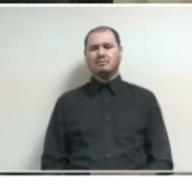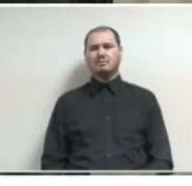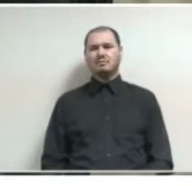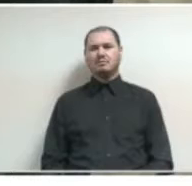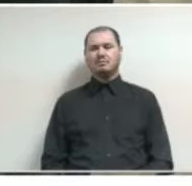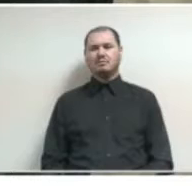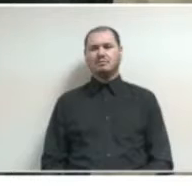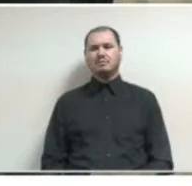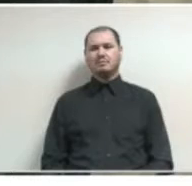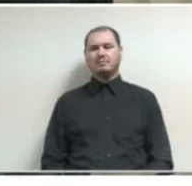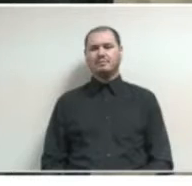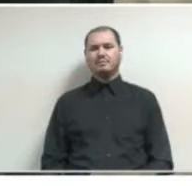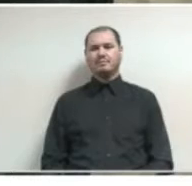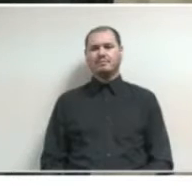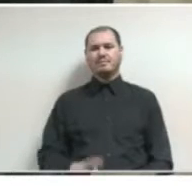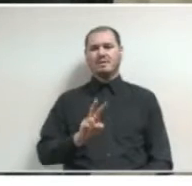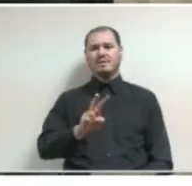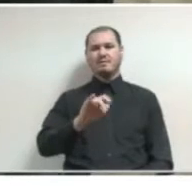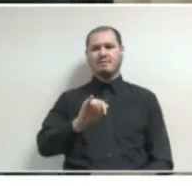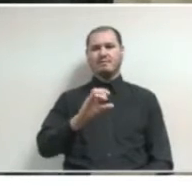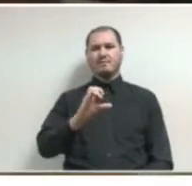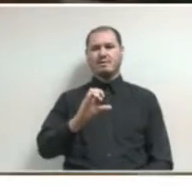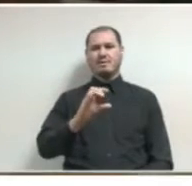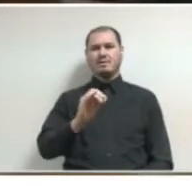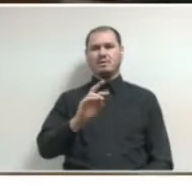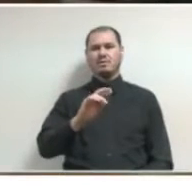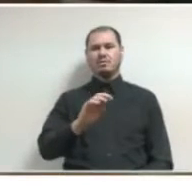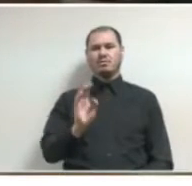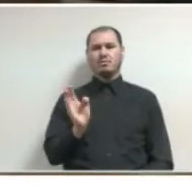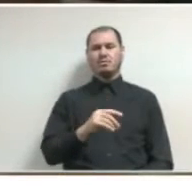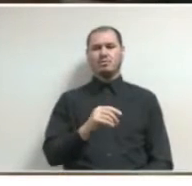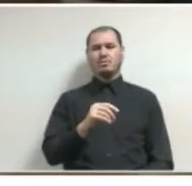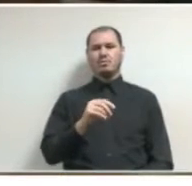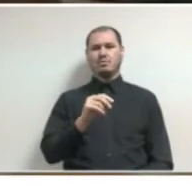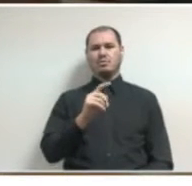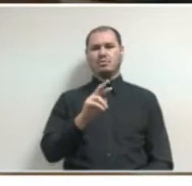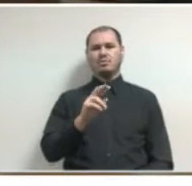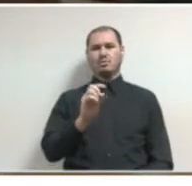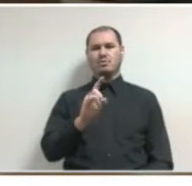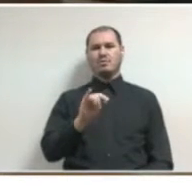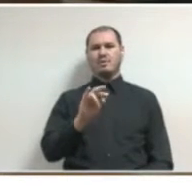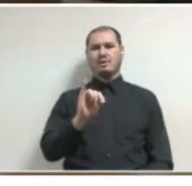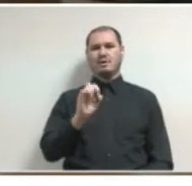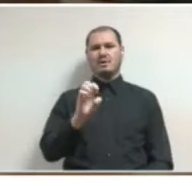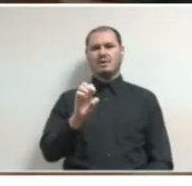Víctor Rubén Rodríguez, Víctor Gabriel Rodríguez Ullón Herenda, Huepe, Muana.